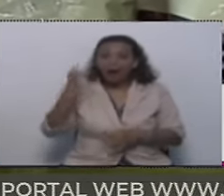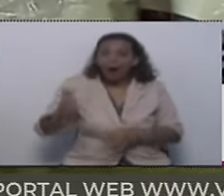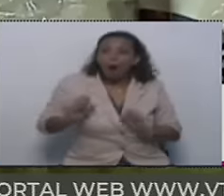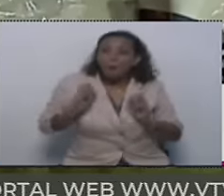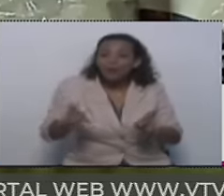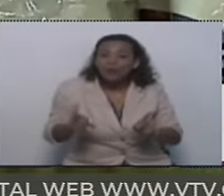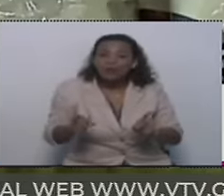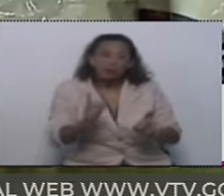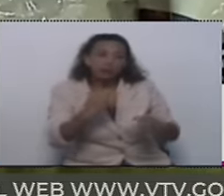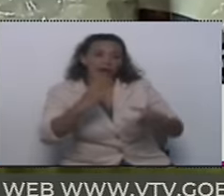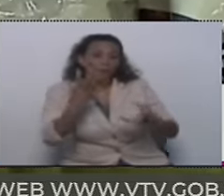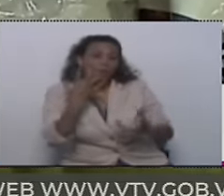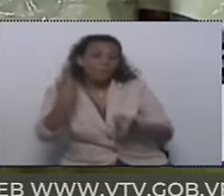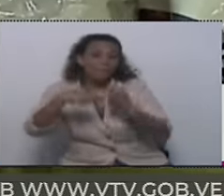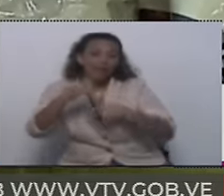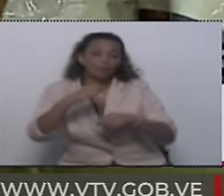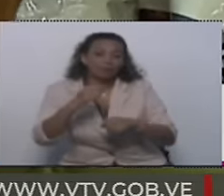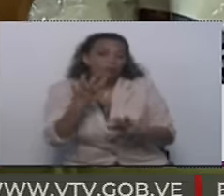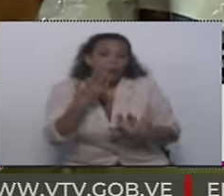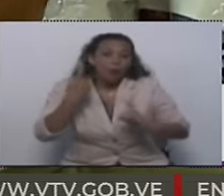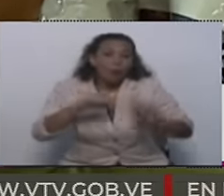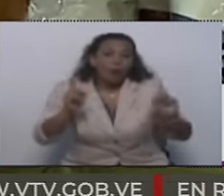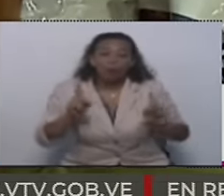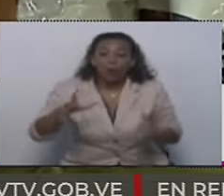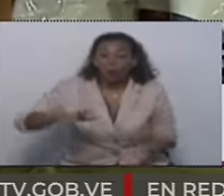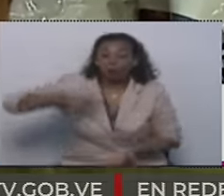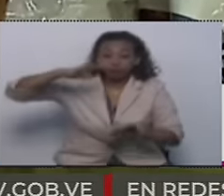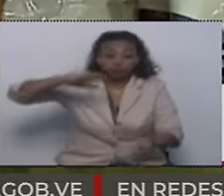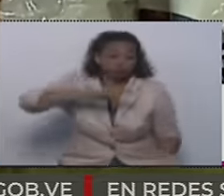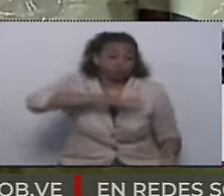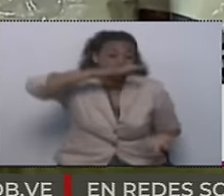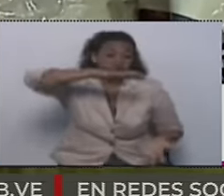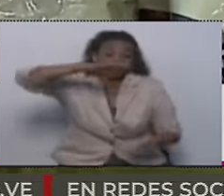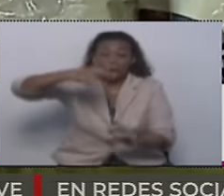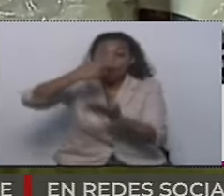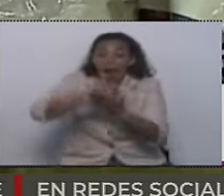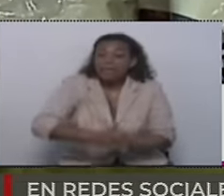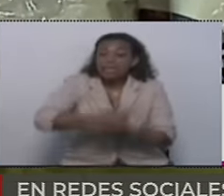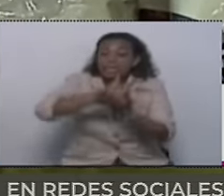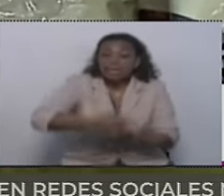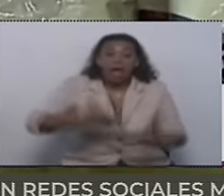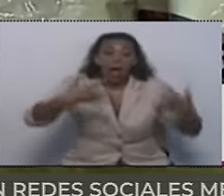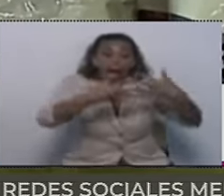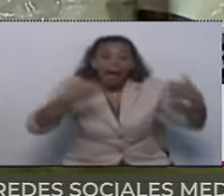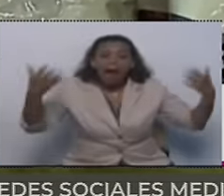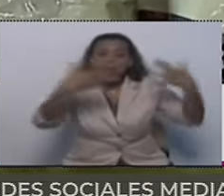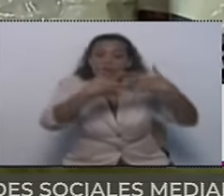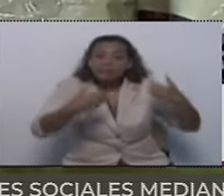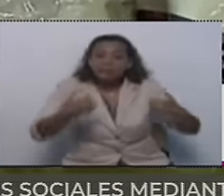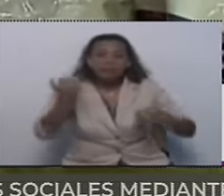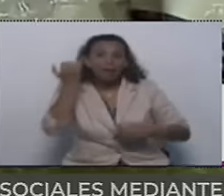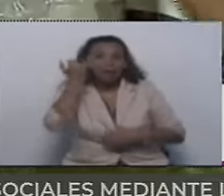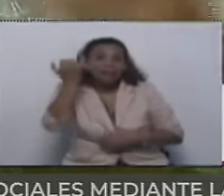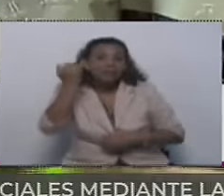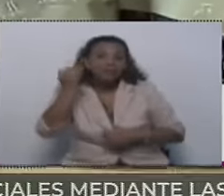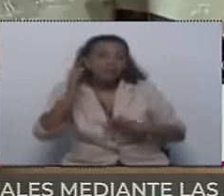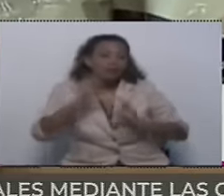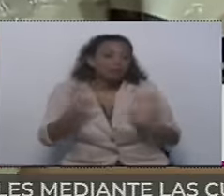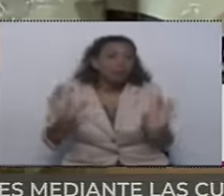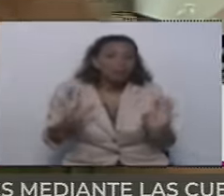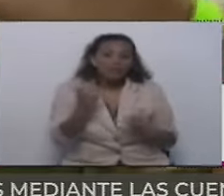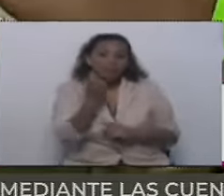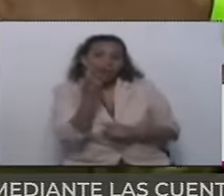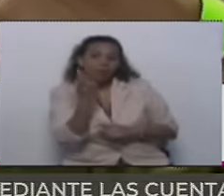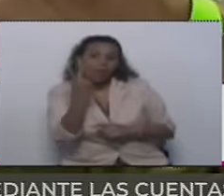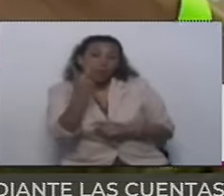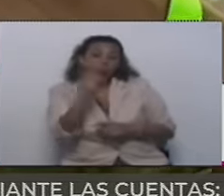oportunidades. Y una vez nosotros compramos por lote o por burto la harina, y entonces de repente faltan